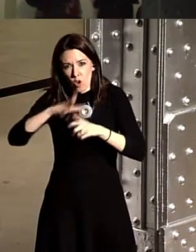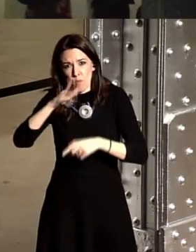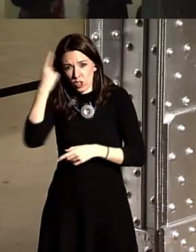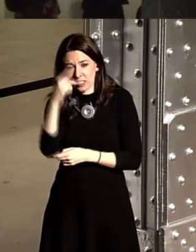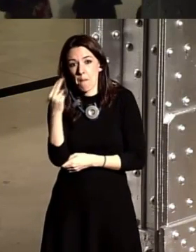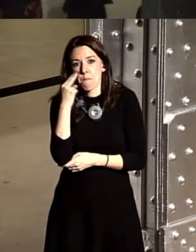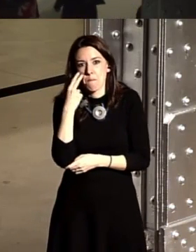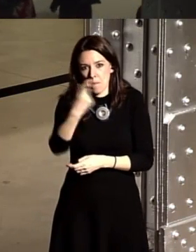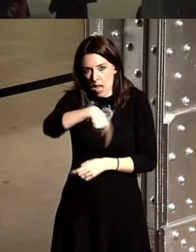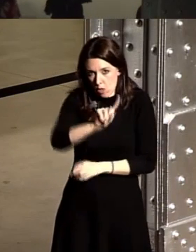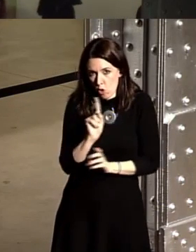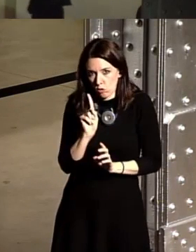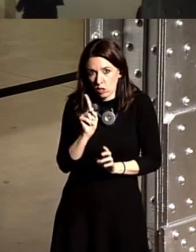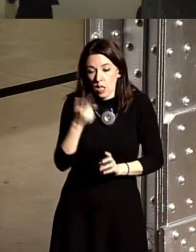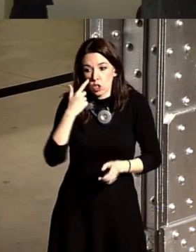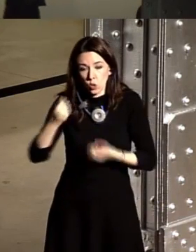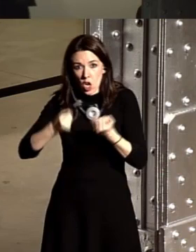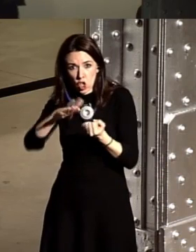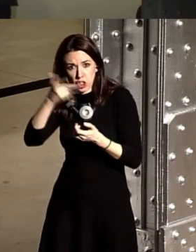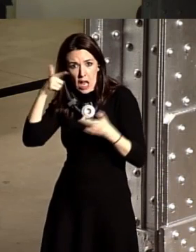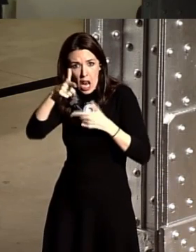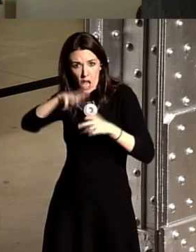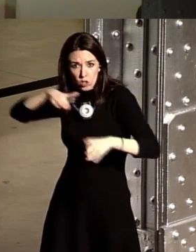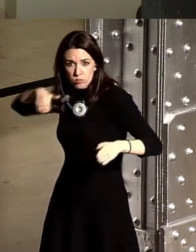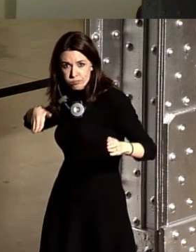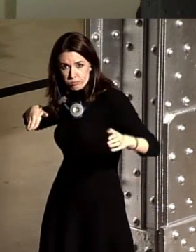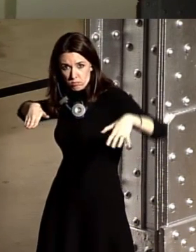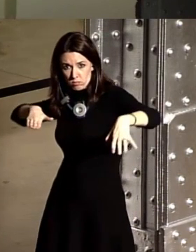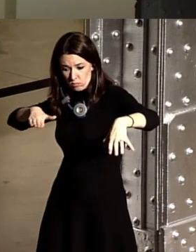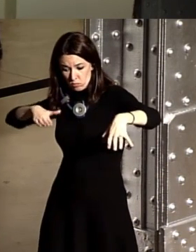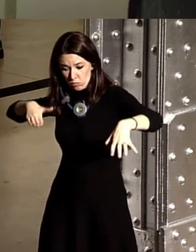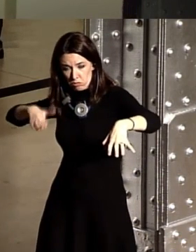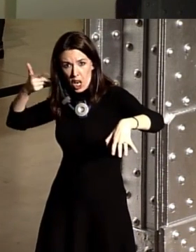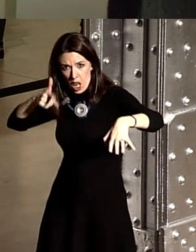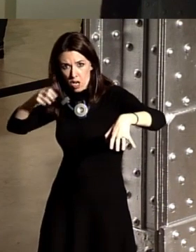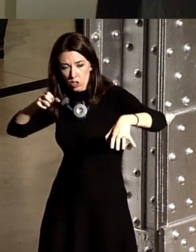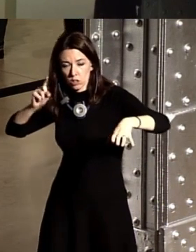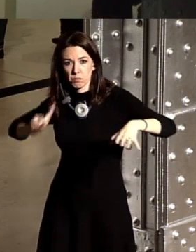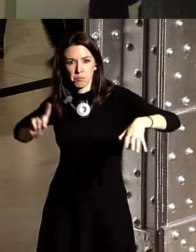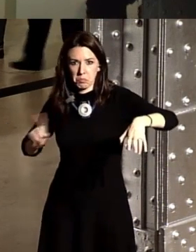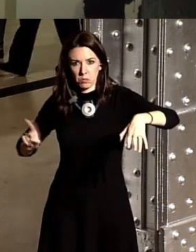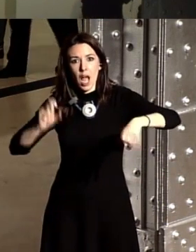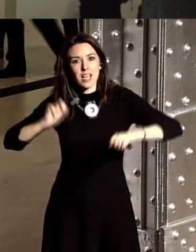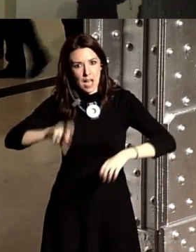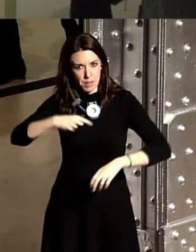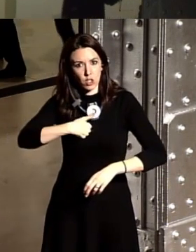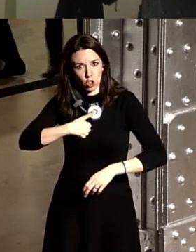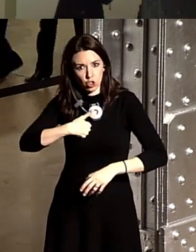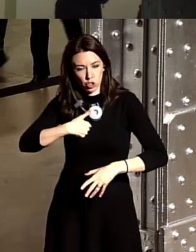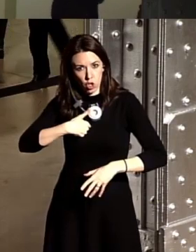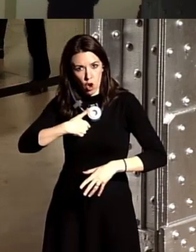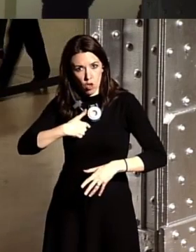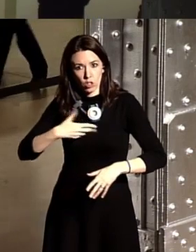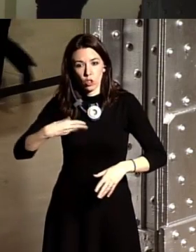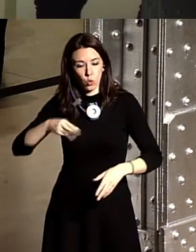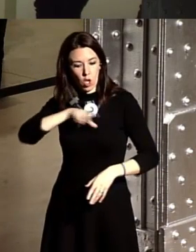miedo. Entonces paraba el coche lejos y fui caminando yo con mi